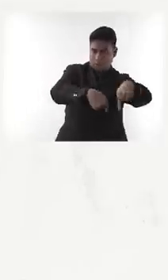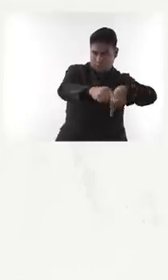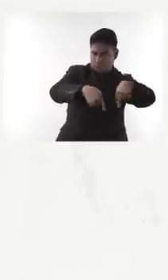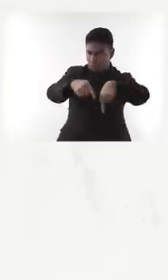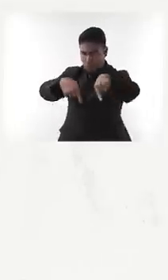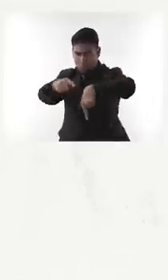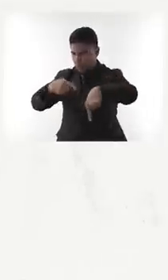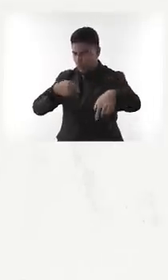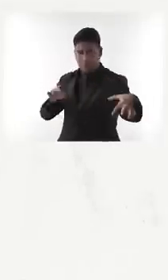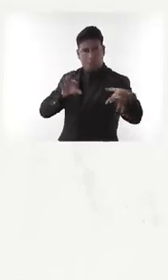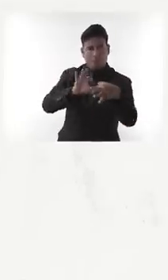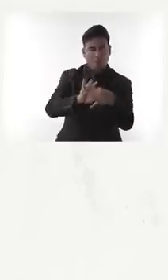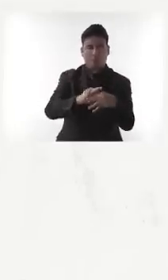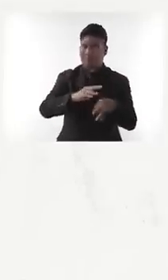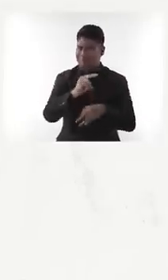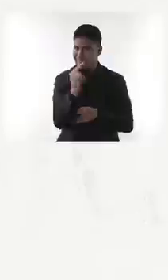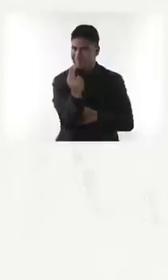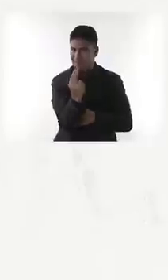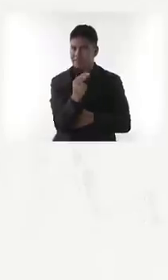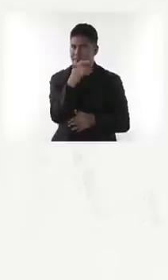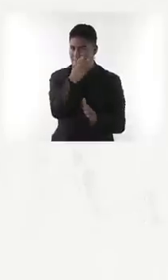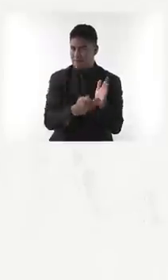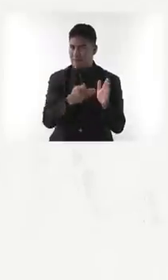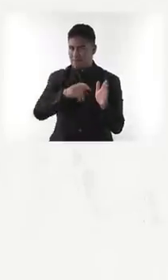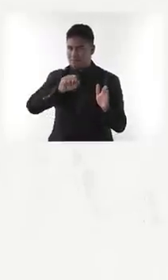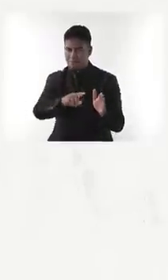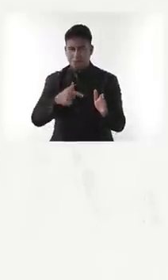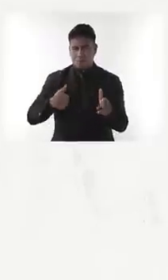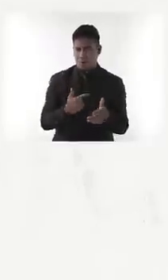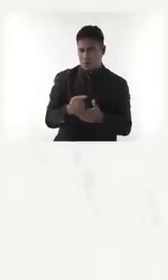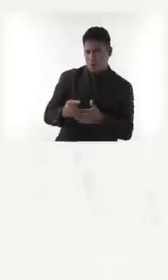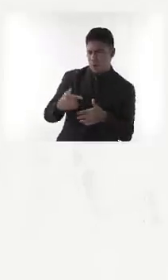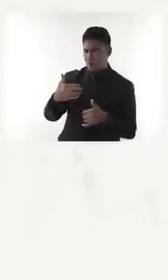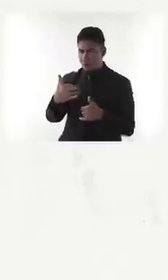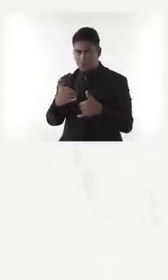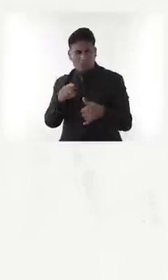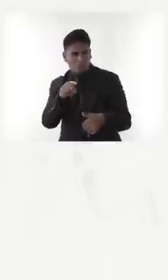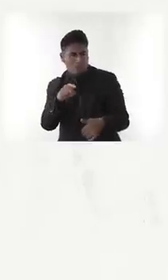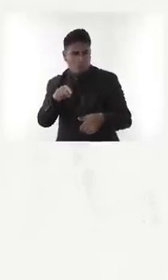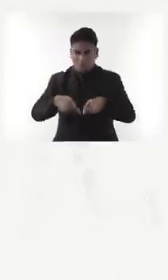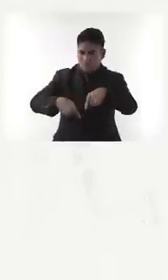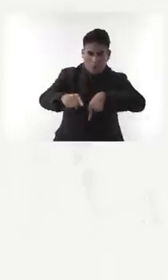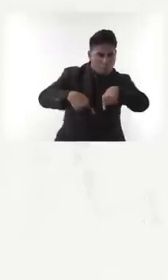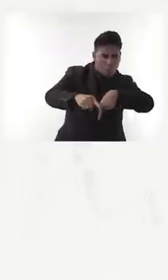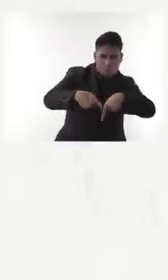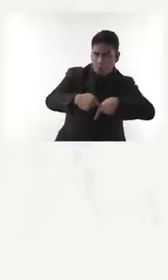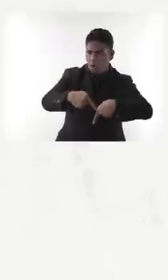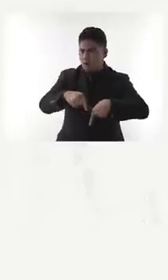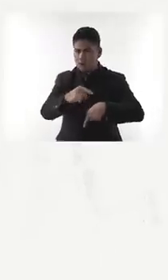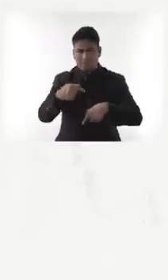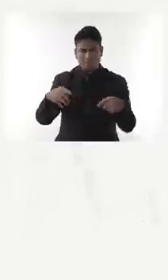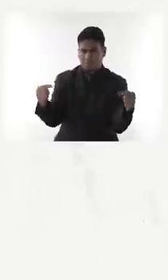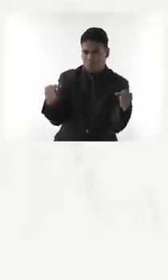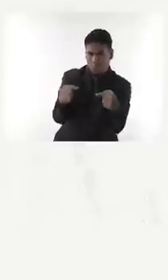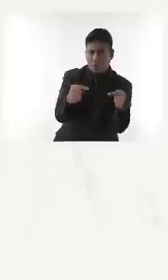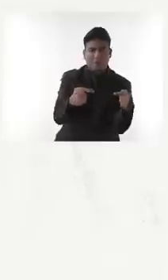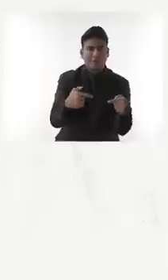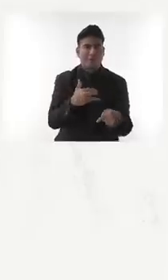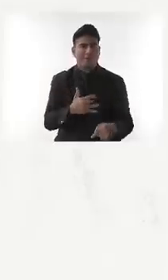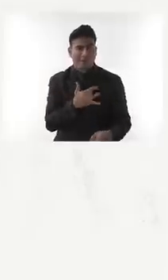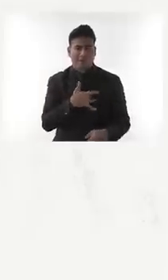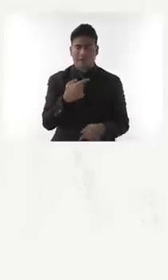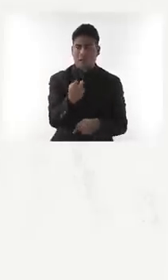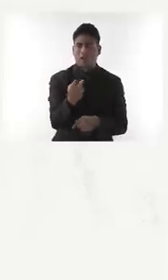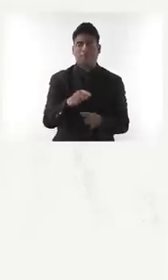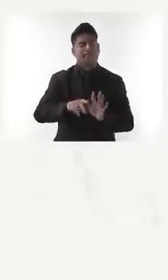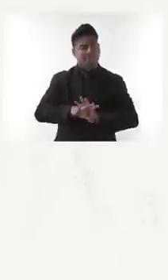evitar especular en partidos decisivos y evitar utilizar alternativas sin ensayos probados, renunciando a las posturas